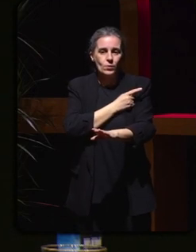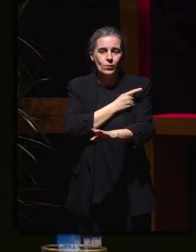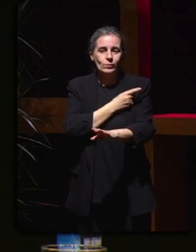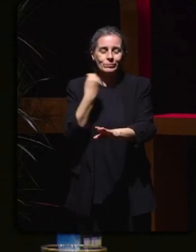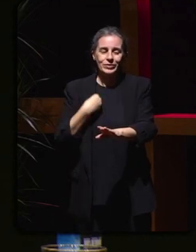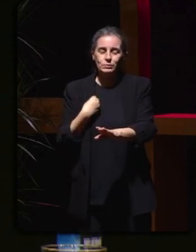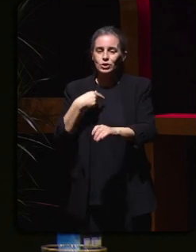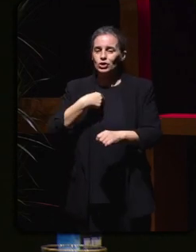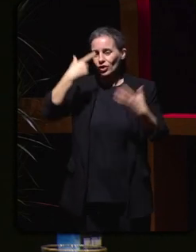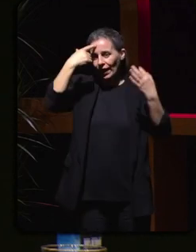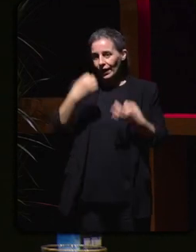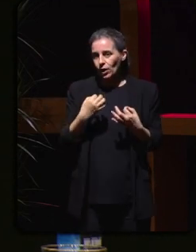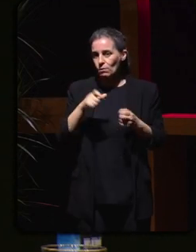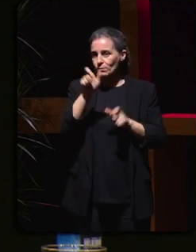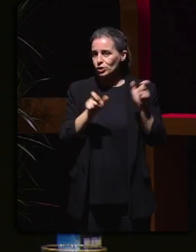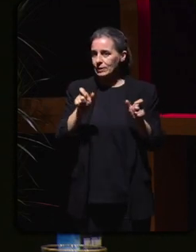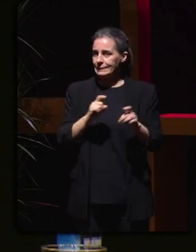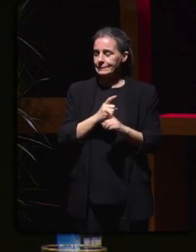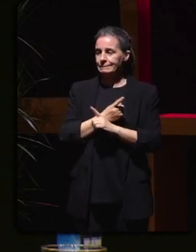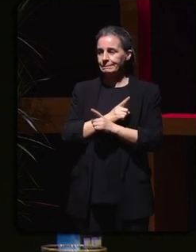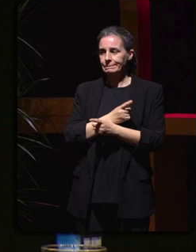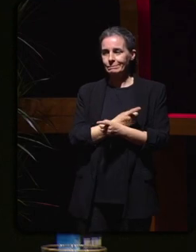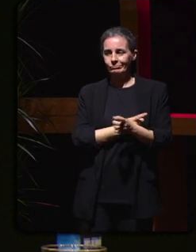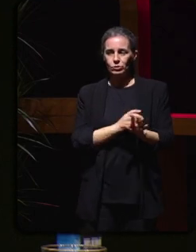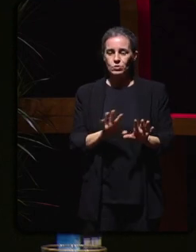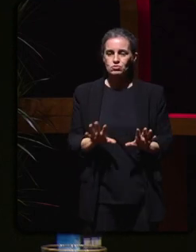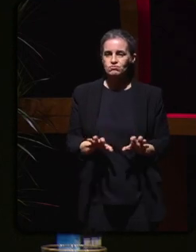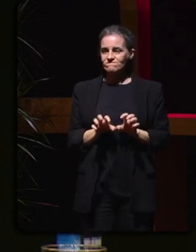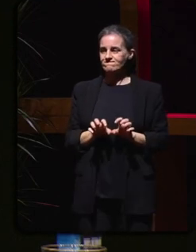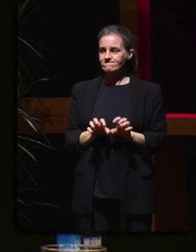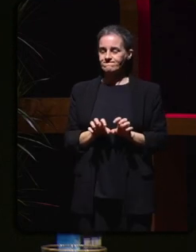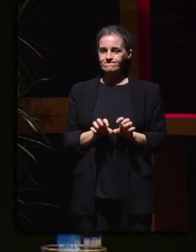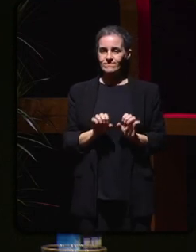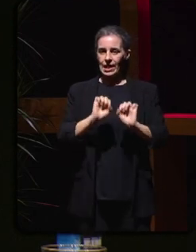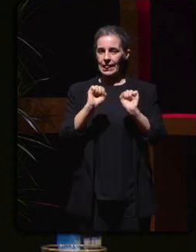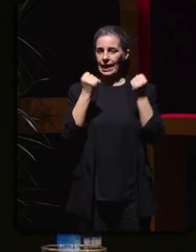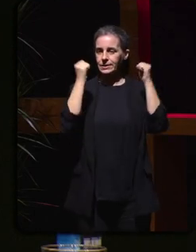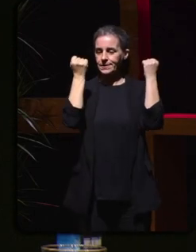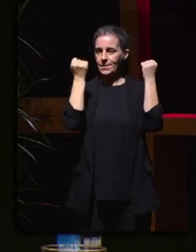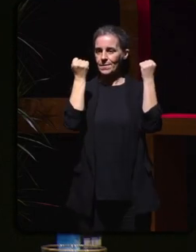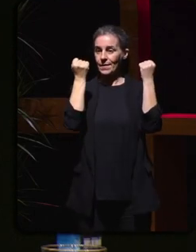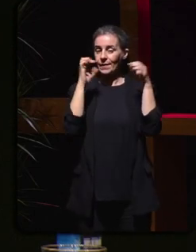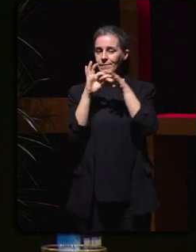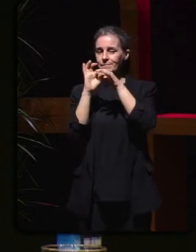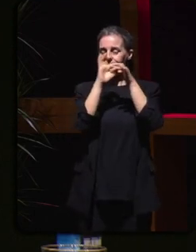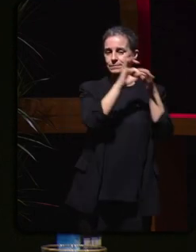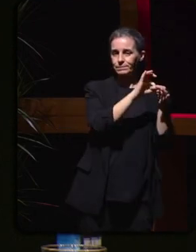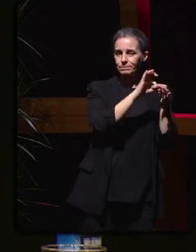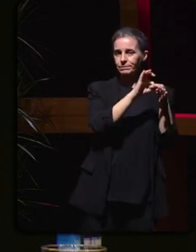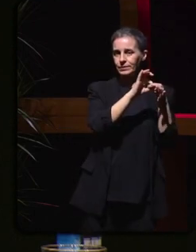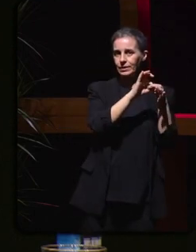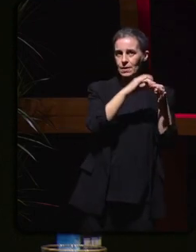cuando la gente aprieta el culo hay una relación oculta Entre eso y el pensamiento